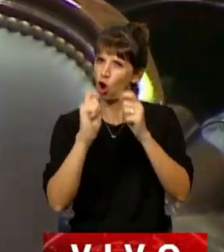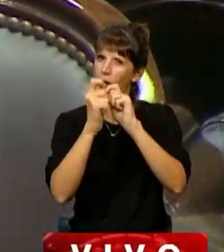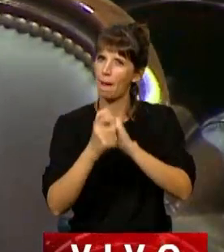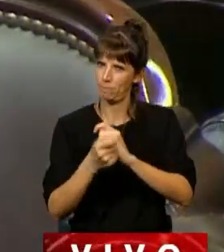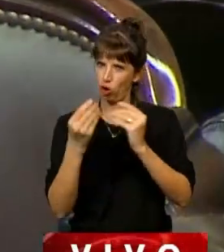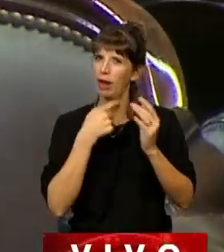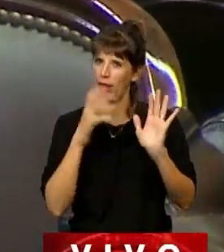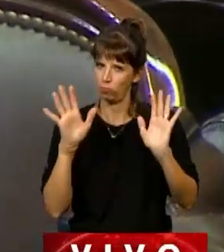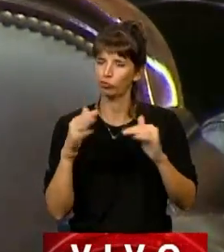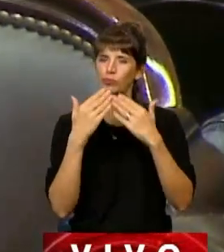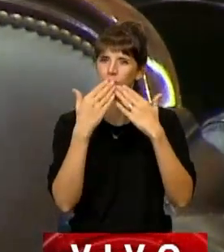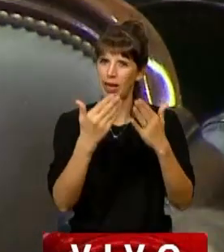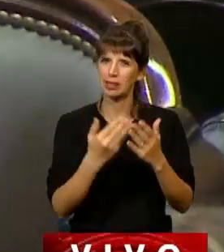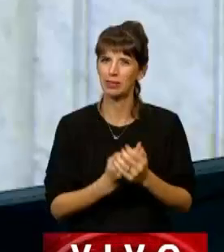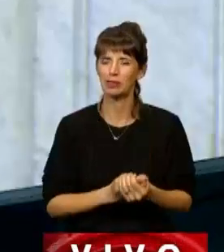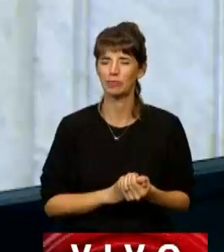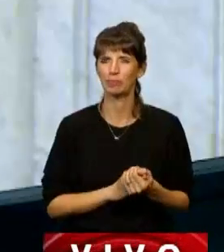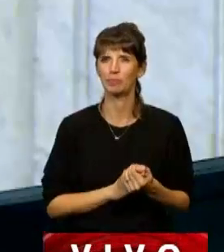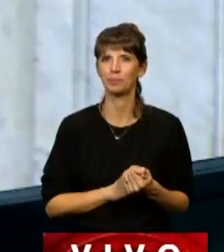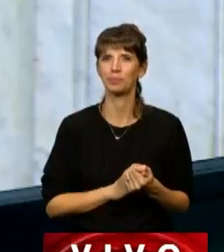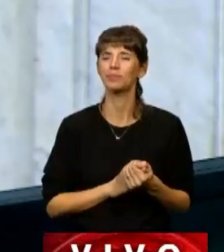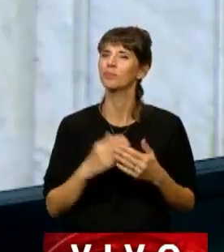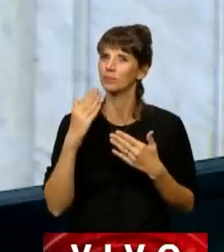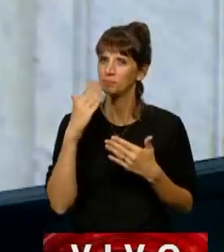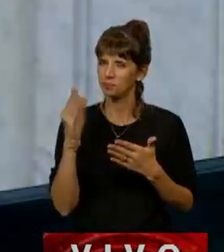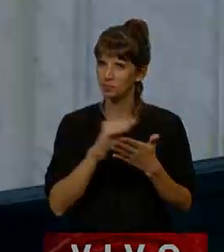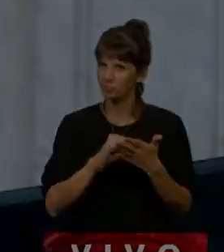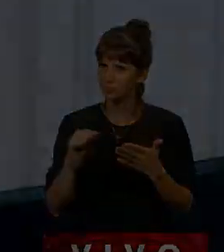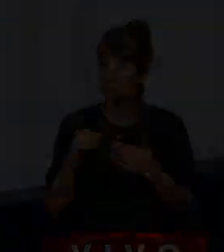Muchísimas gracias, señor presidente. Muchas gracias, diputada Brouwer de Koning.